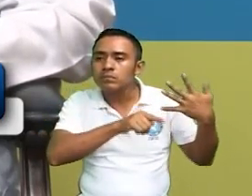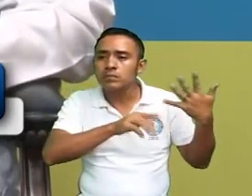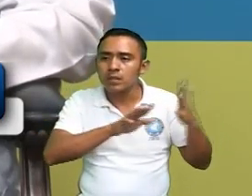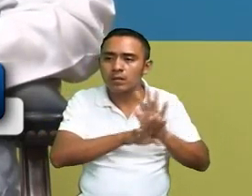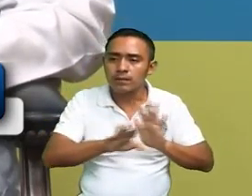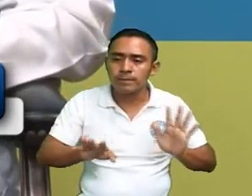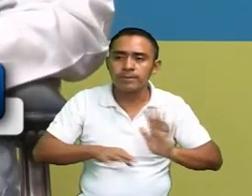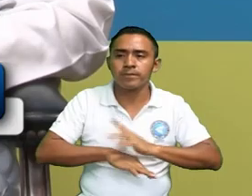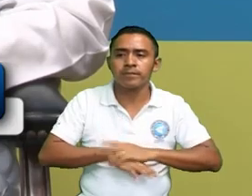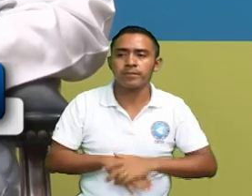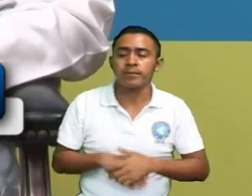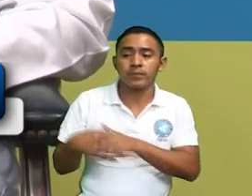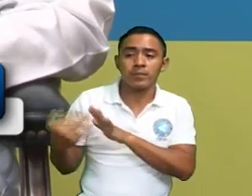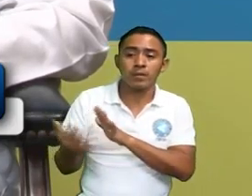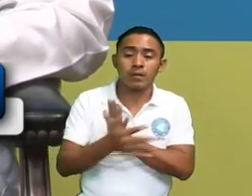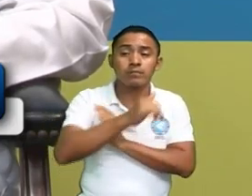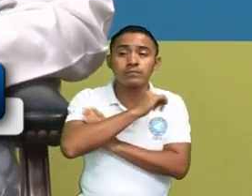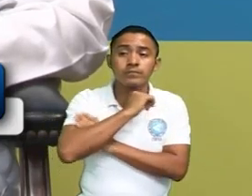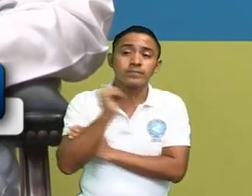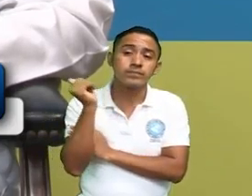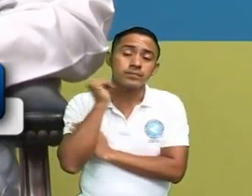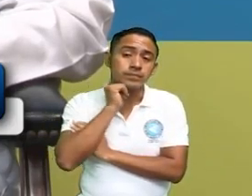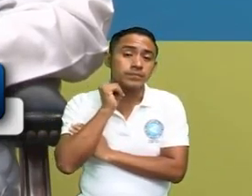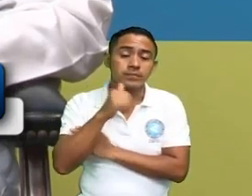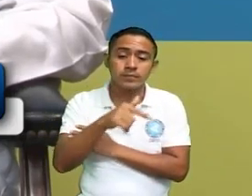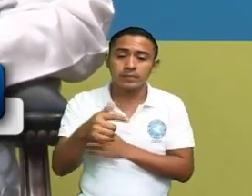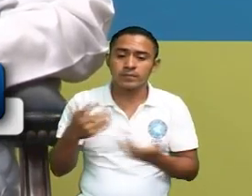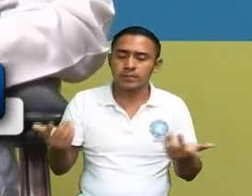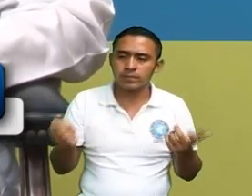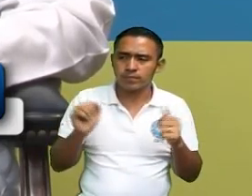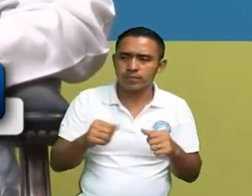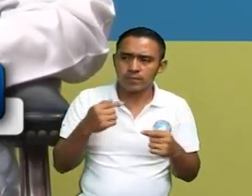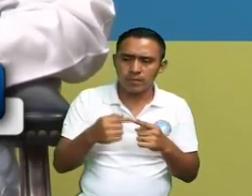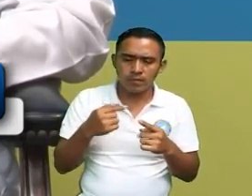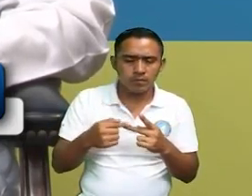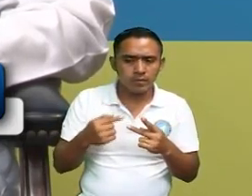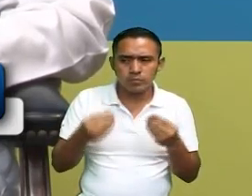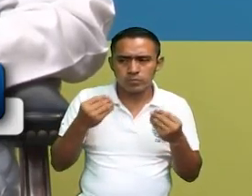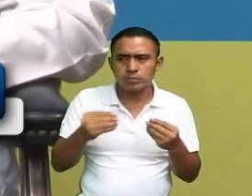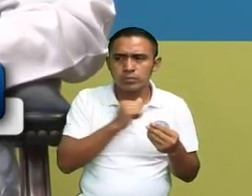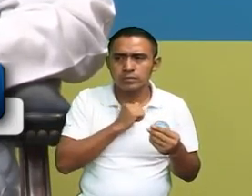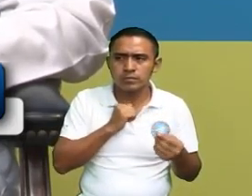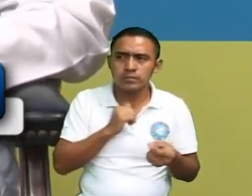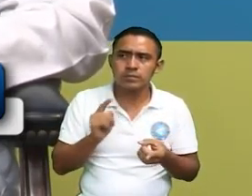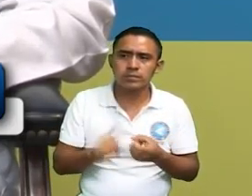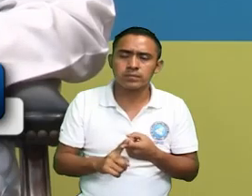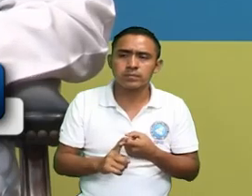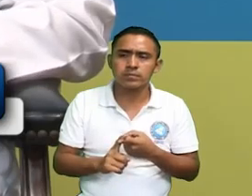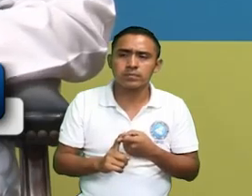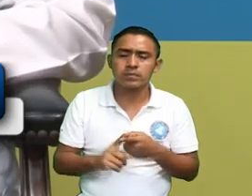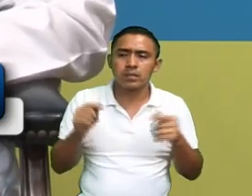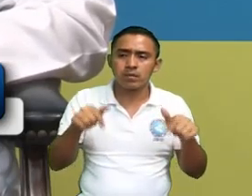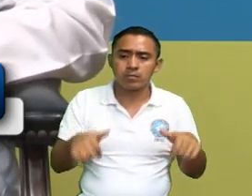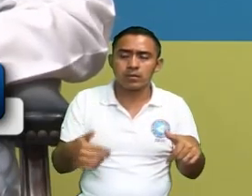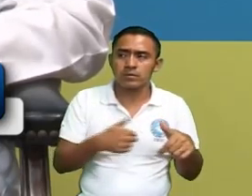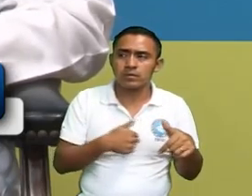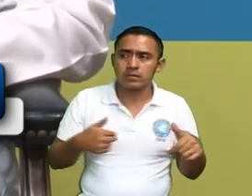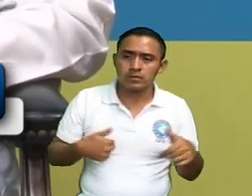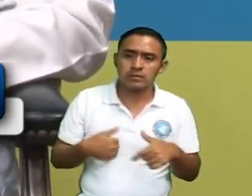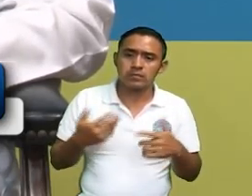Ya, dentro de los exámenes que nosotros podemos realizar, pues existen varios exámenes. Actualmente nosotros en el país